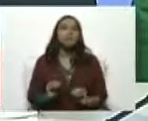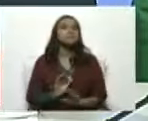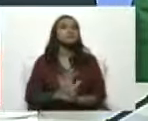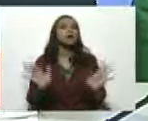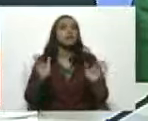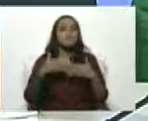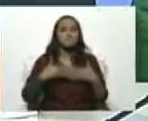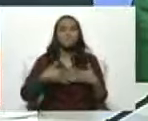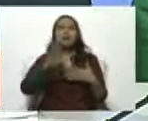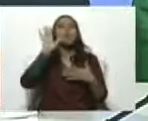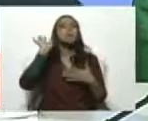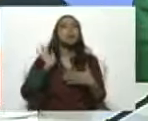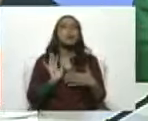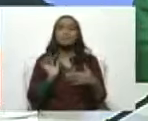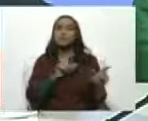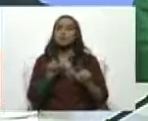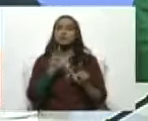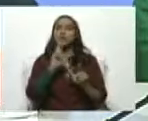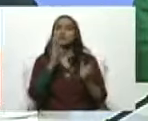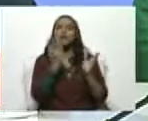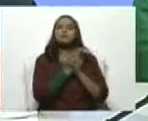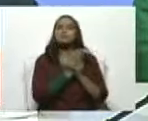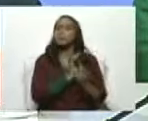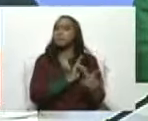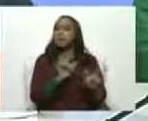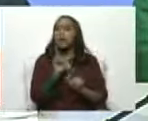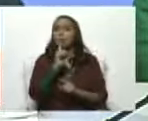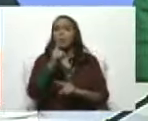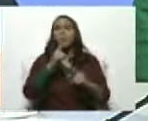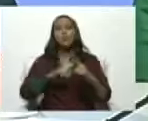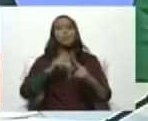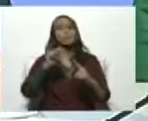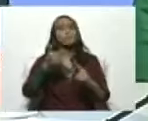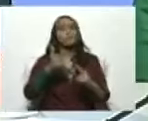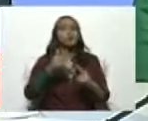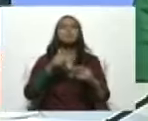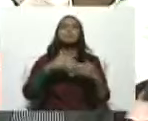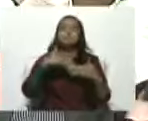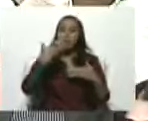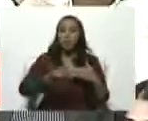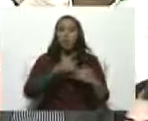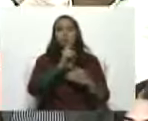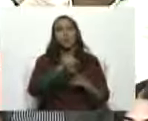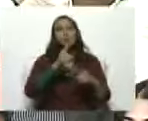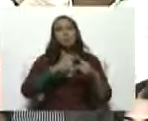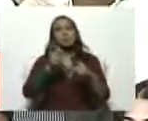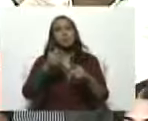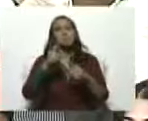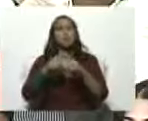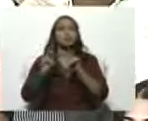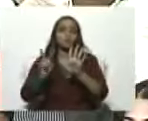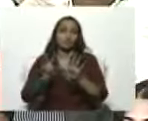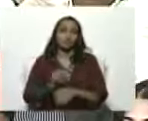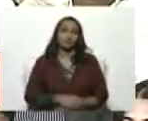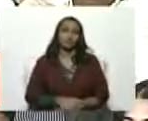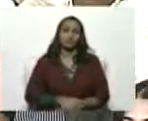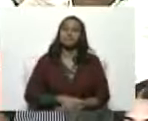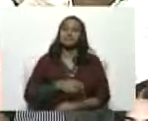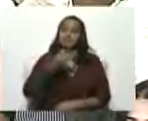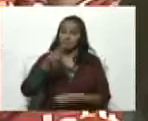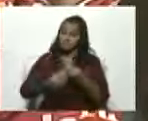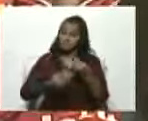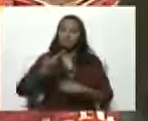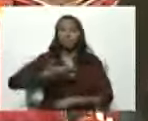es registrar su 1x10, 1x10 por 7. Es una tarea